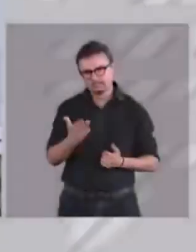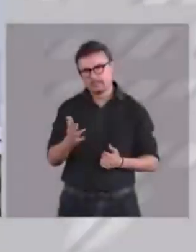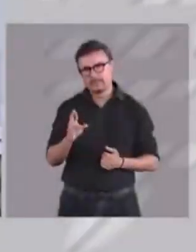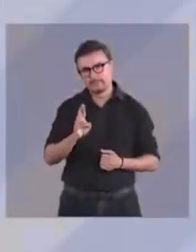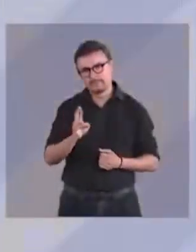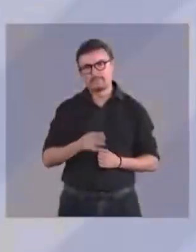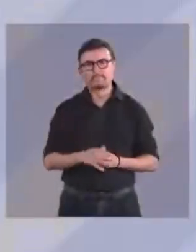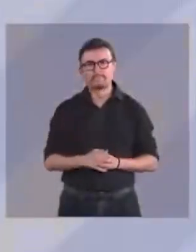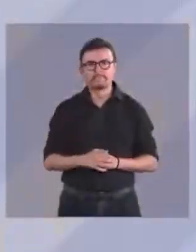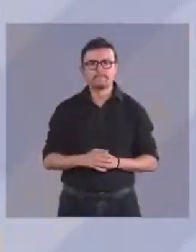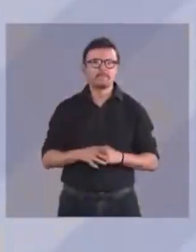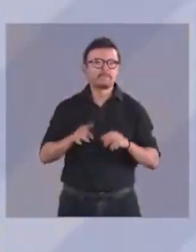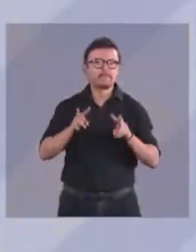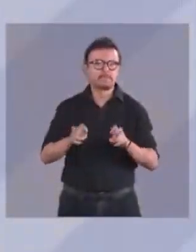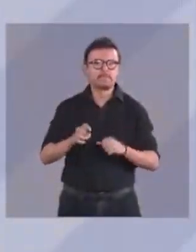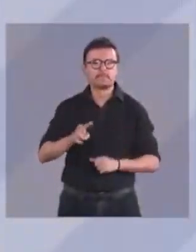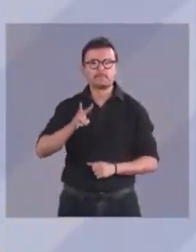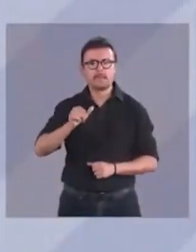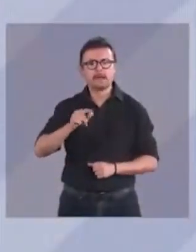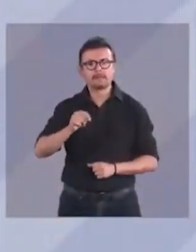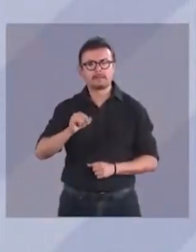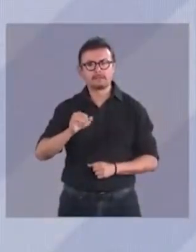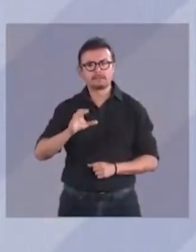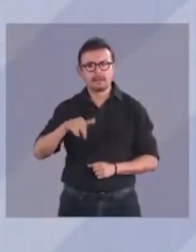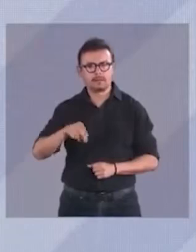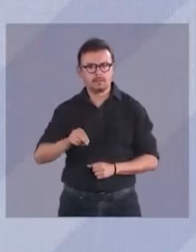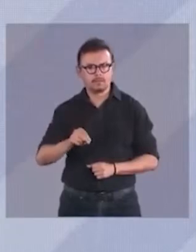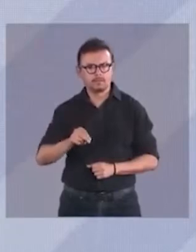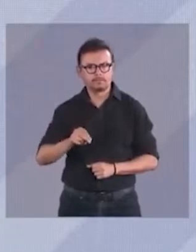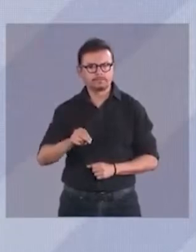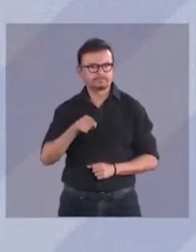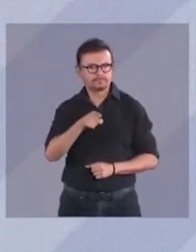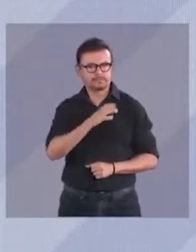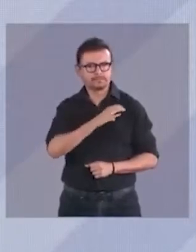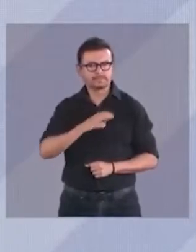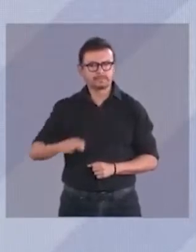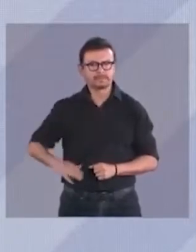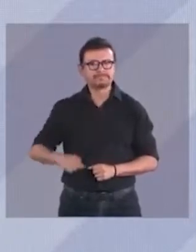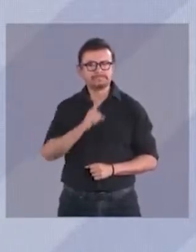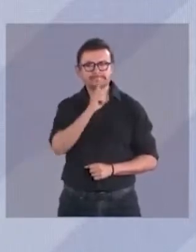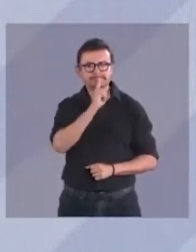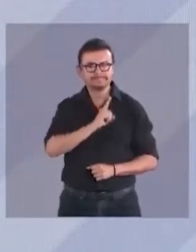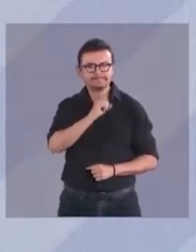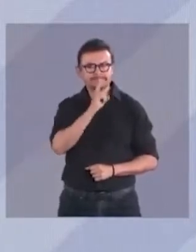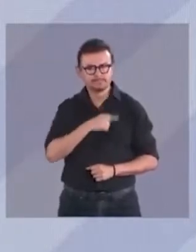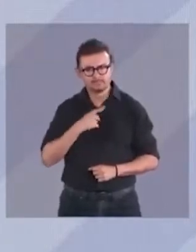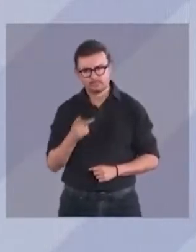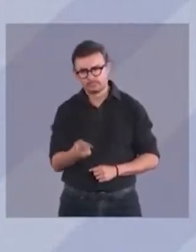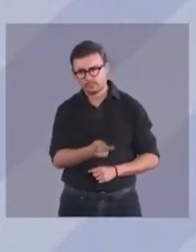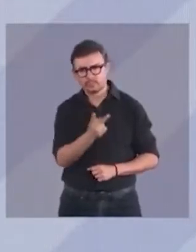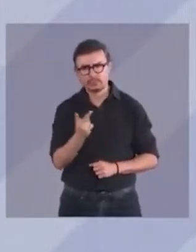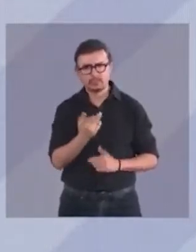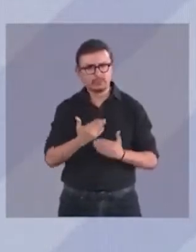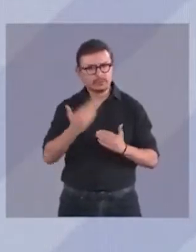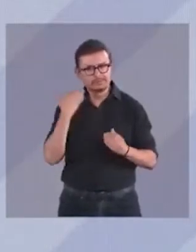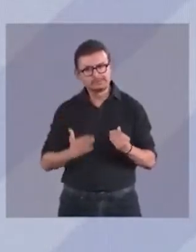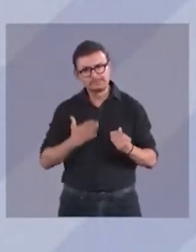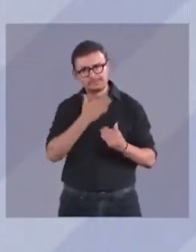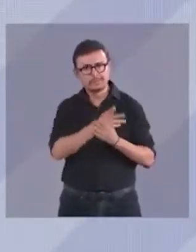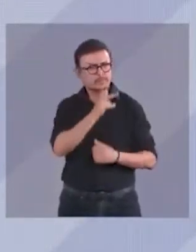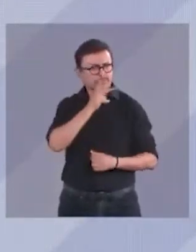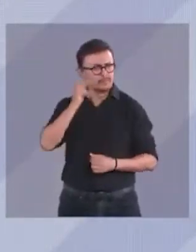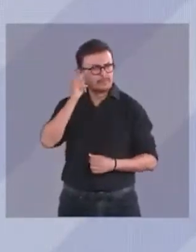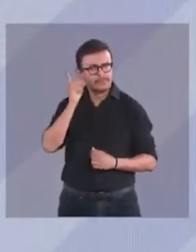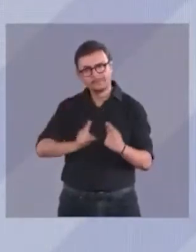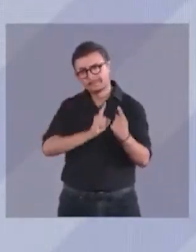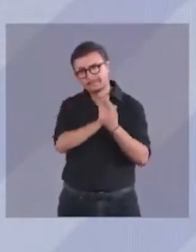del Vaticano, tengo una pregunta para la candidata de las mentiras. Las dos tuvimos un encuentro con el Papa. ¿Le contaste a su santidad